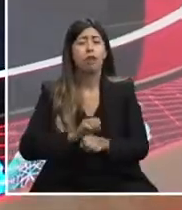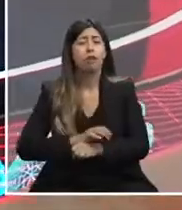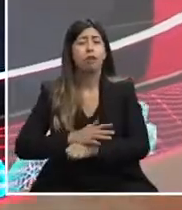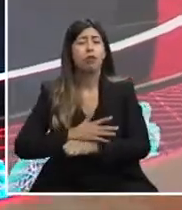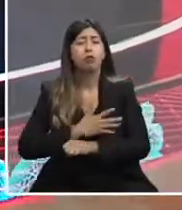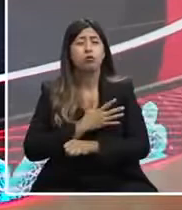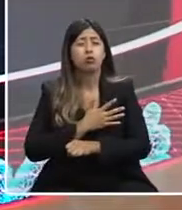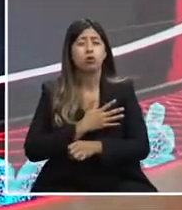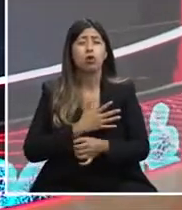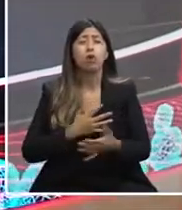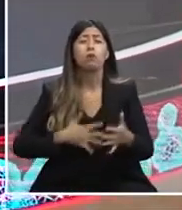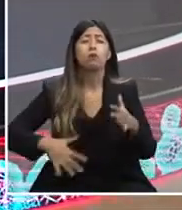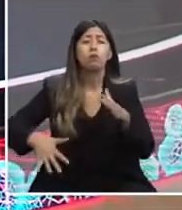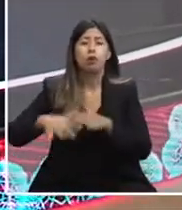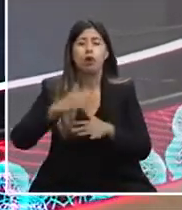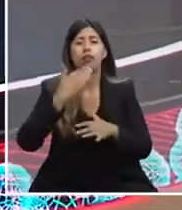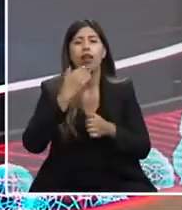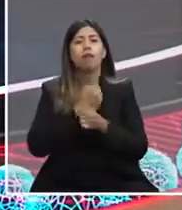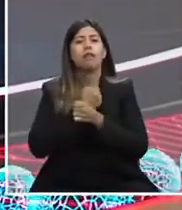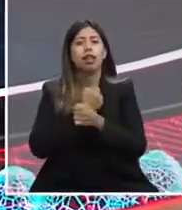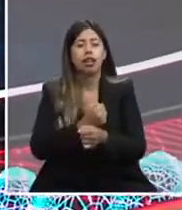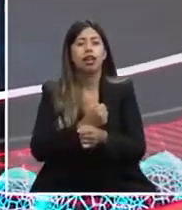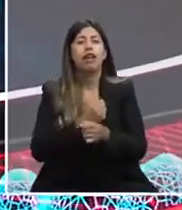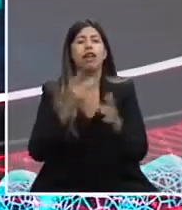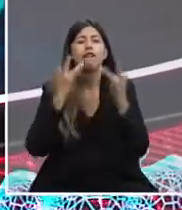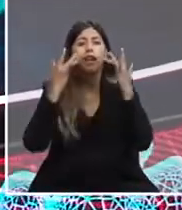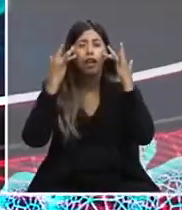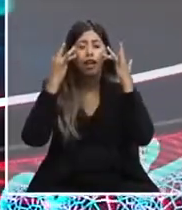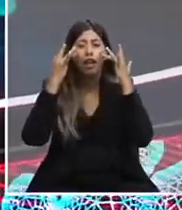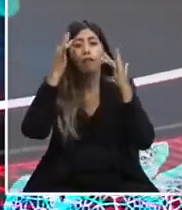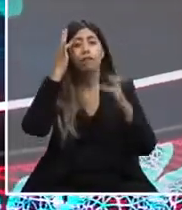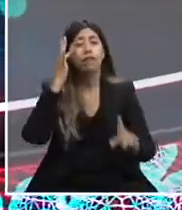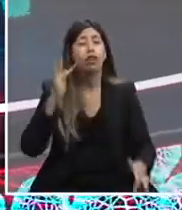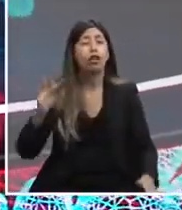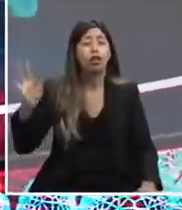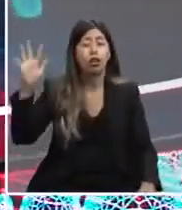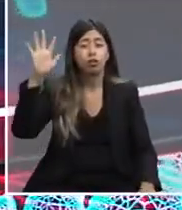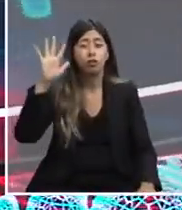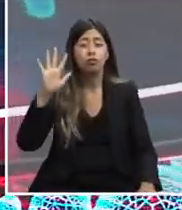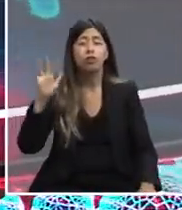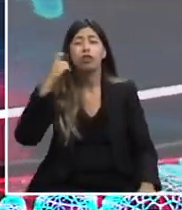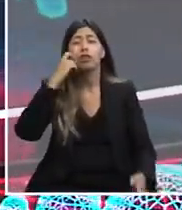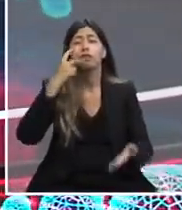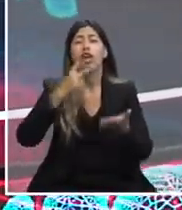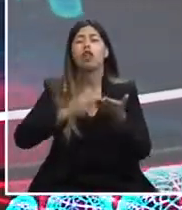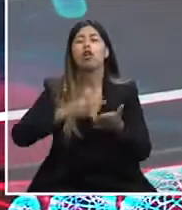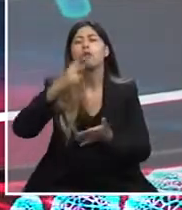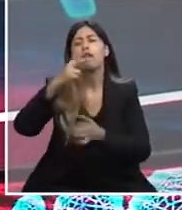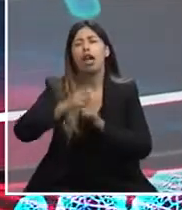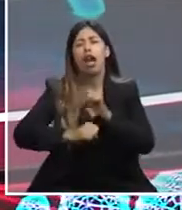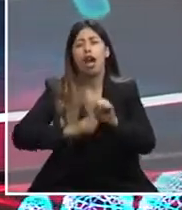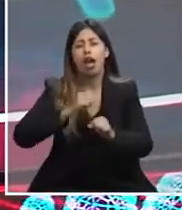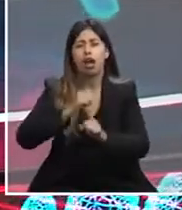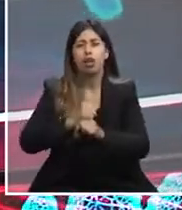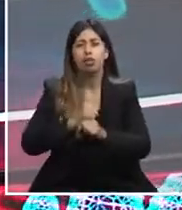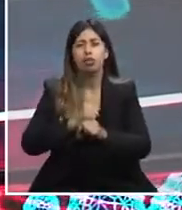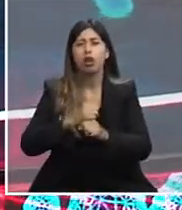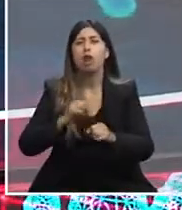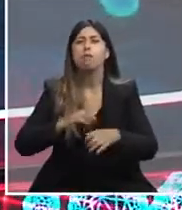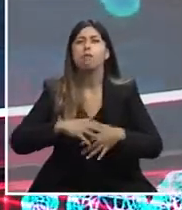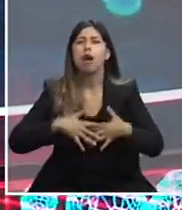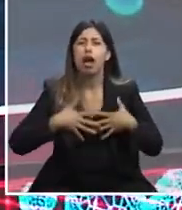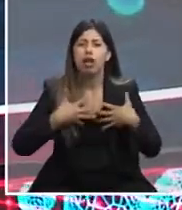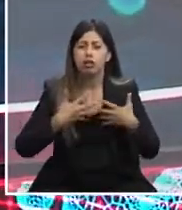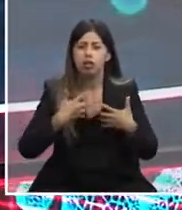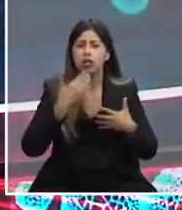miedo. También el amor nos mueve, también la alegría nos mueve, y la filosofía lleva 2000 y tantos años pensando las emociones, pensando las llamadas pasiones